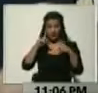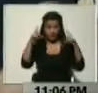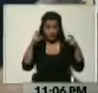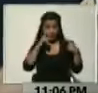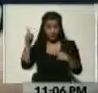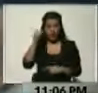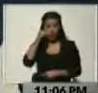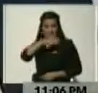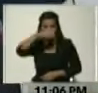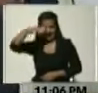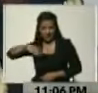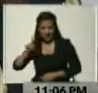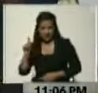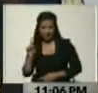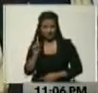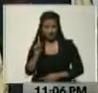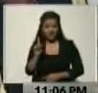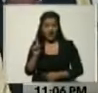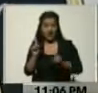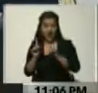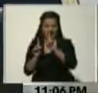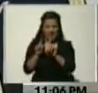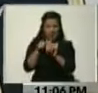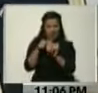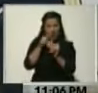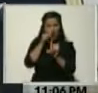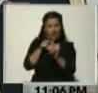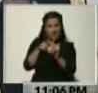el señor Lorenzo Salé.